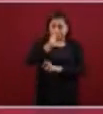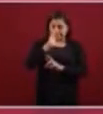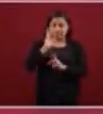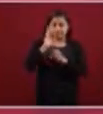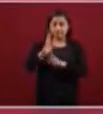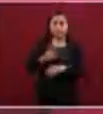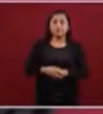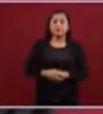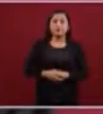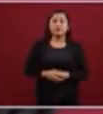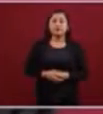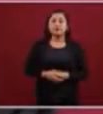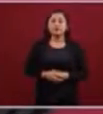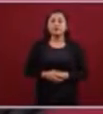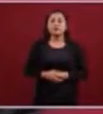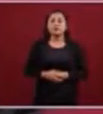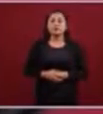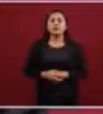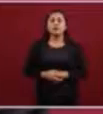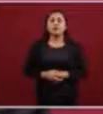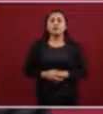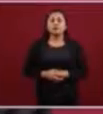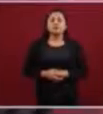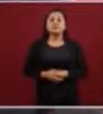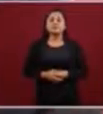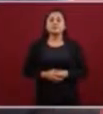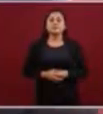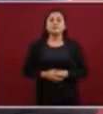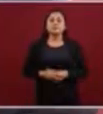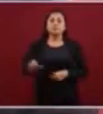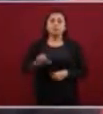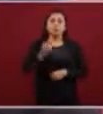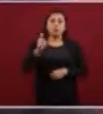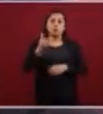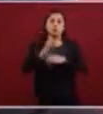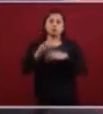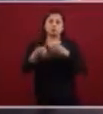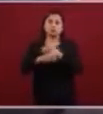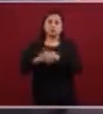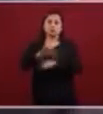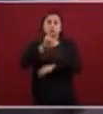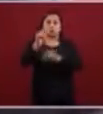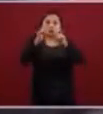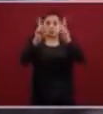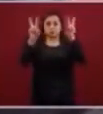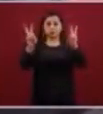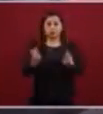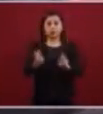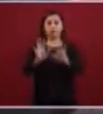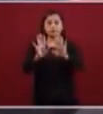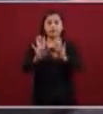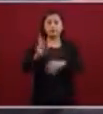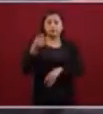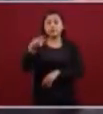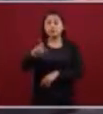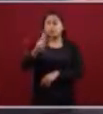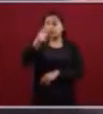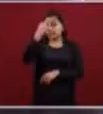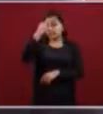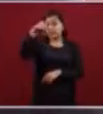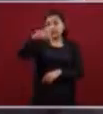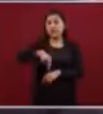con otro tipo de consideraciones. Pero aquí tenemos que ser muy profesionales, es decir, a